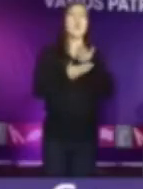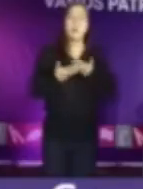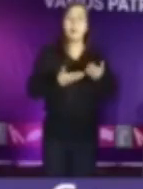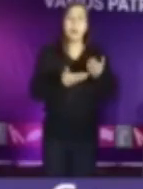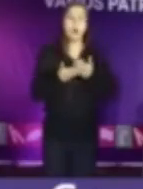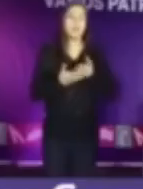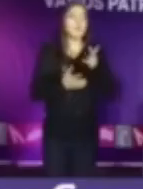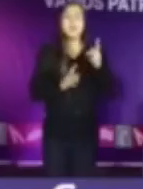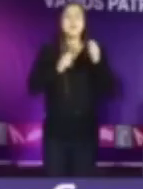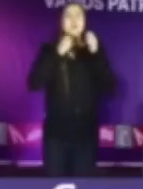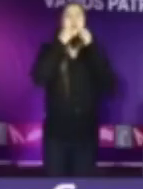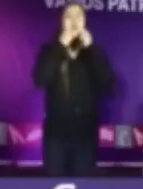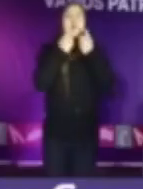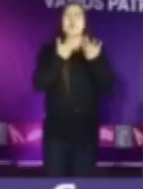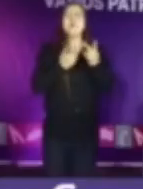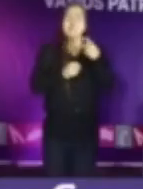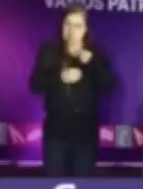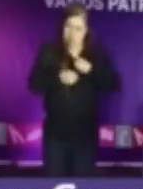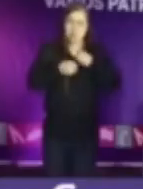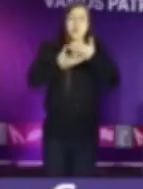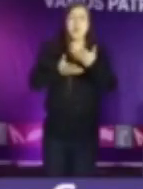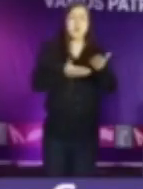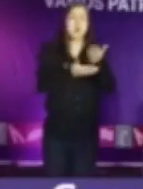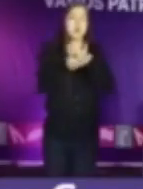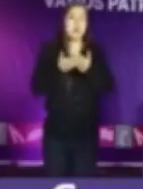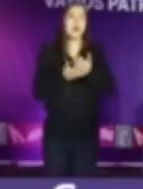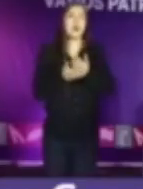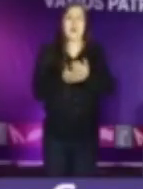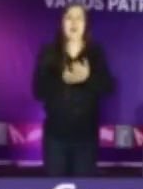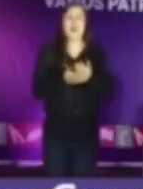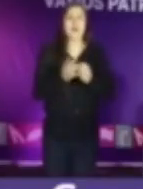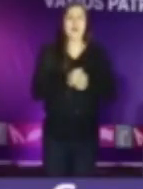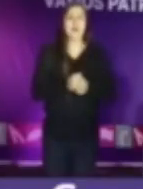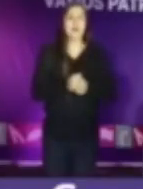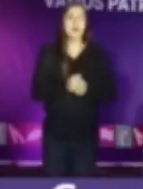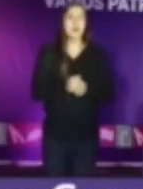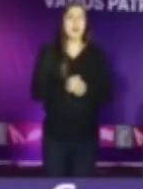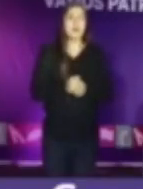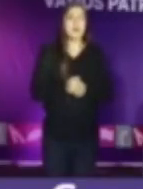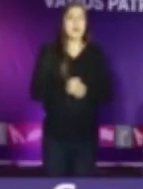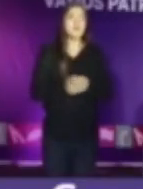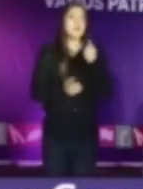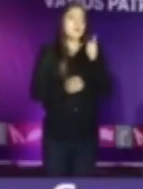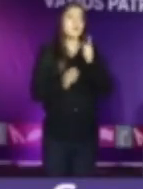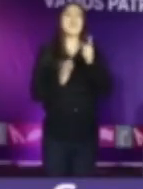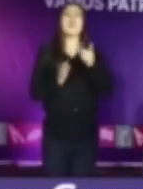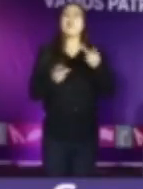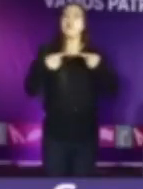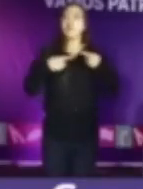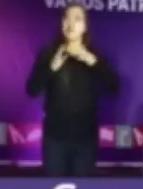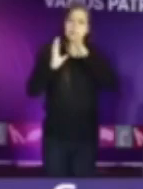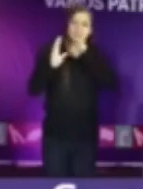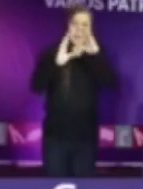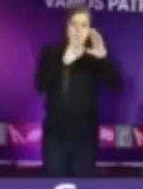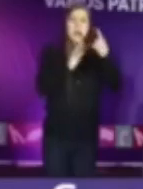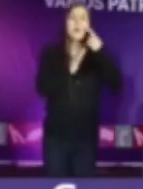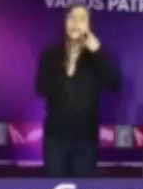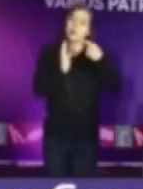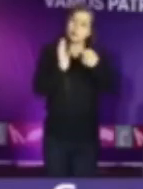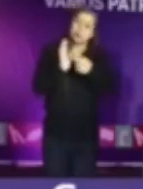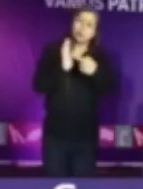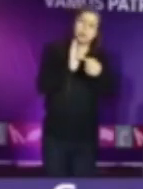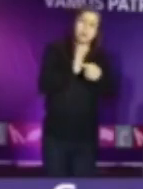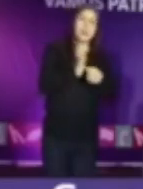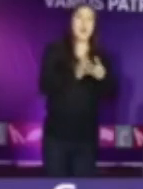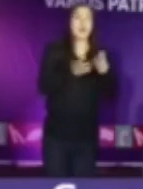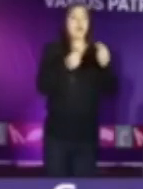le importa a él compartir. Ahora sí que se mocha y comparte, enseña a la gente, y de ahí que hay mucha gente